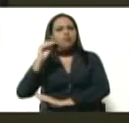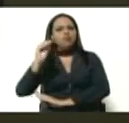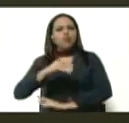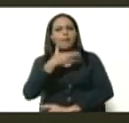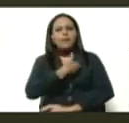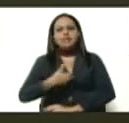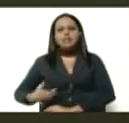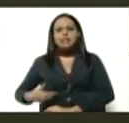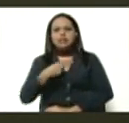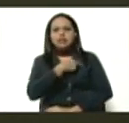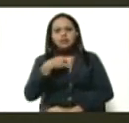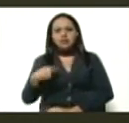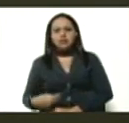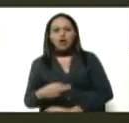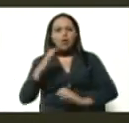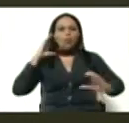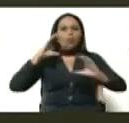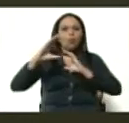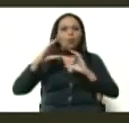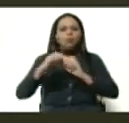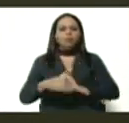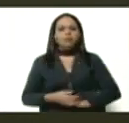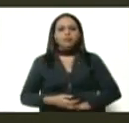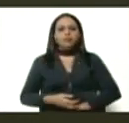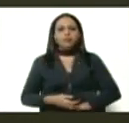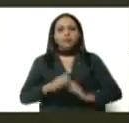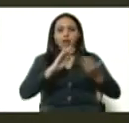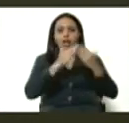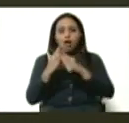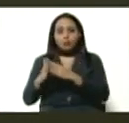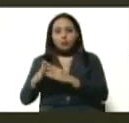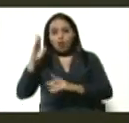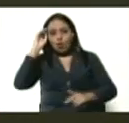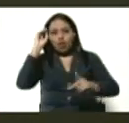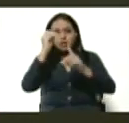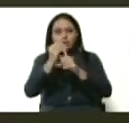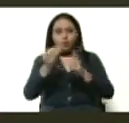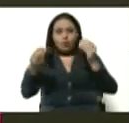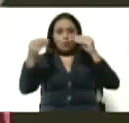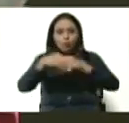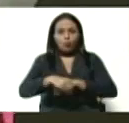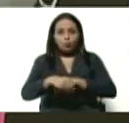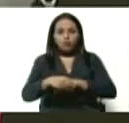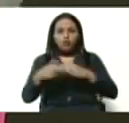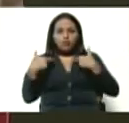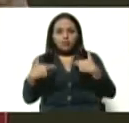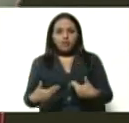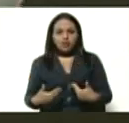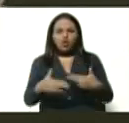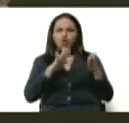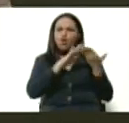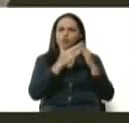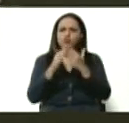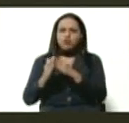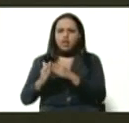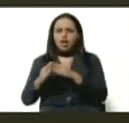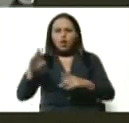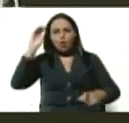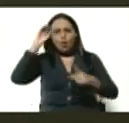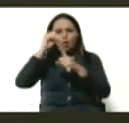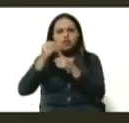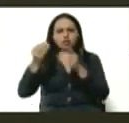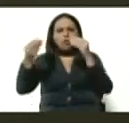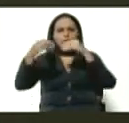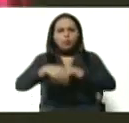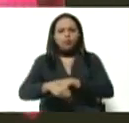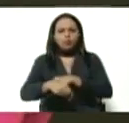Jinping, bueno, la comunidad como un destino común de la humanidad. La comunidad, destino común de la